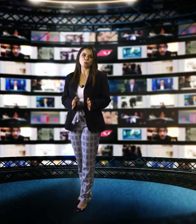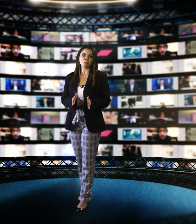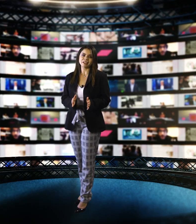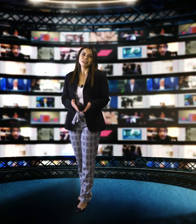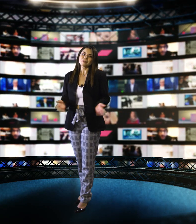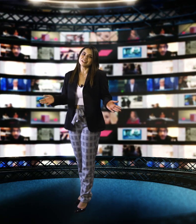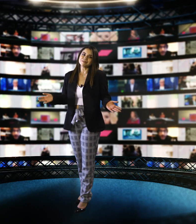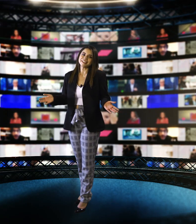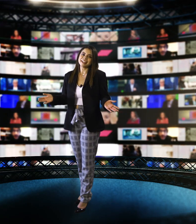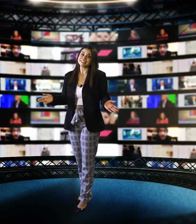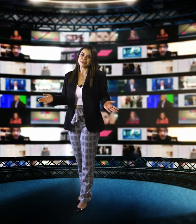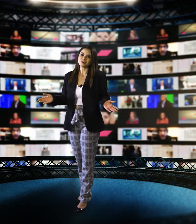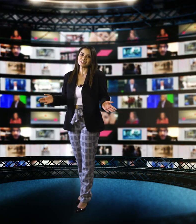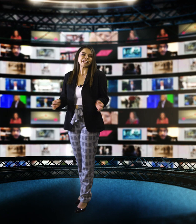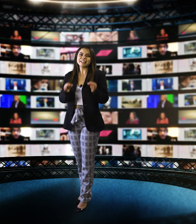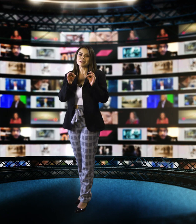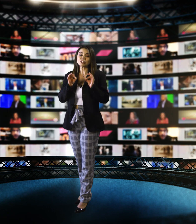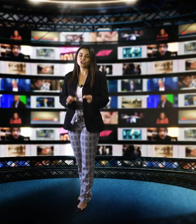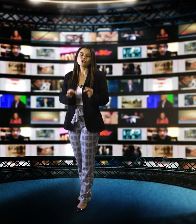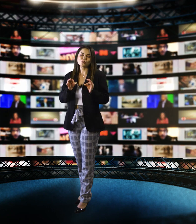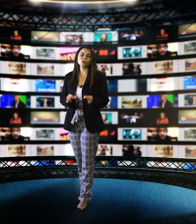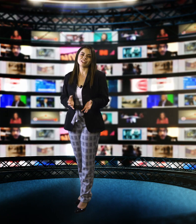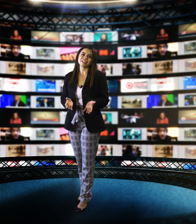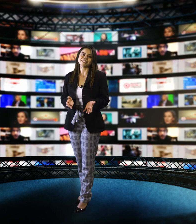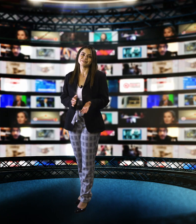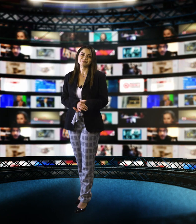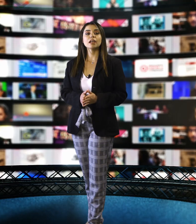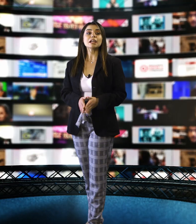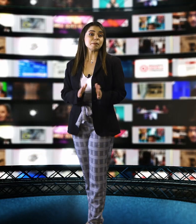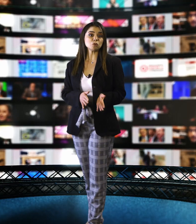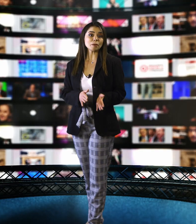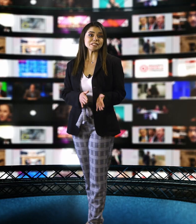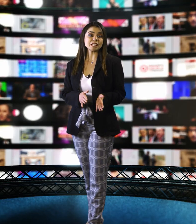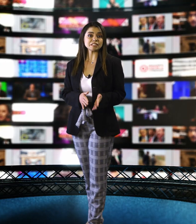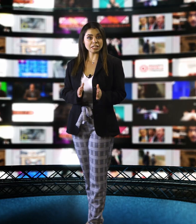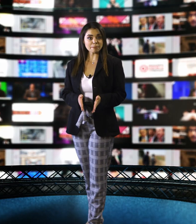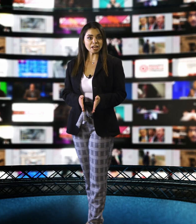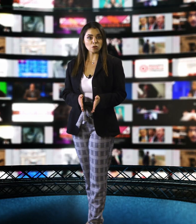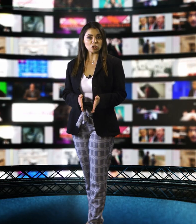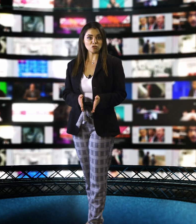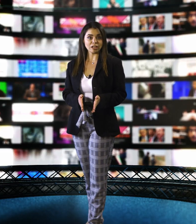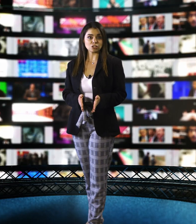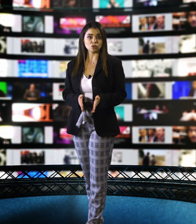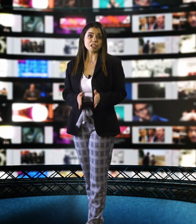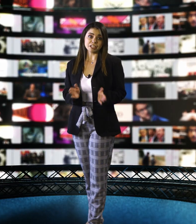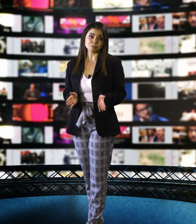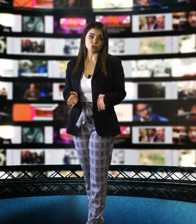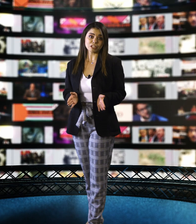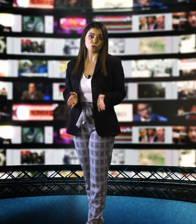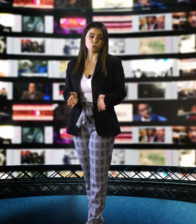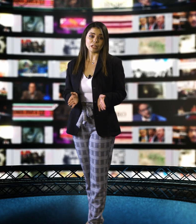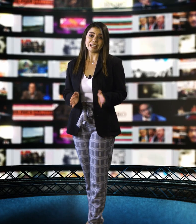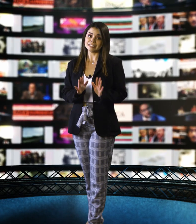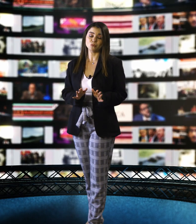acata se cumple, pero ya se imaginarán que esta reportera quiere saber todo con lujo de detalles. Le preguntó al presidente si ya le había llegado la notificación y